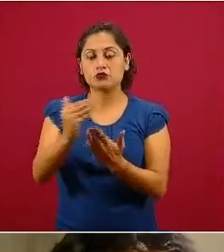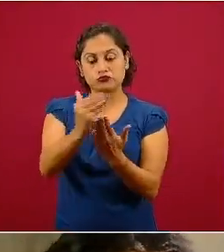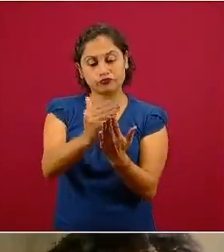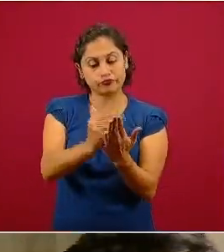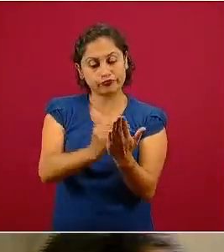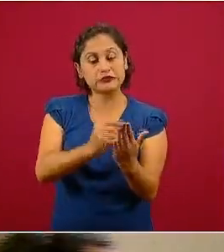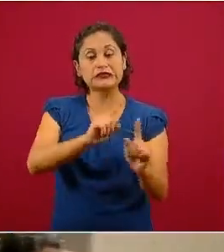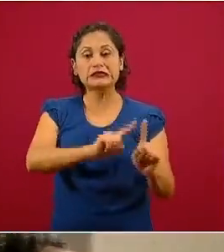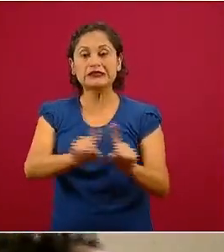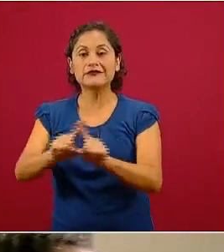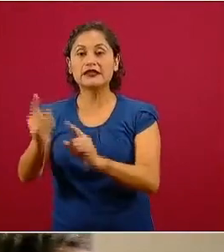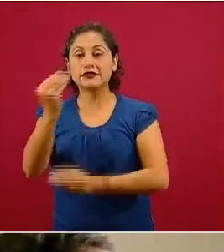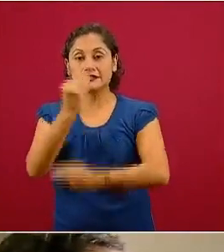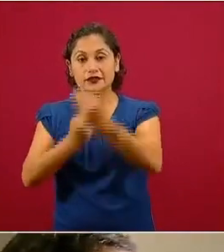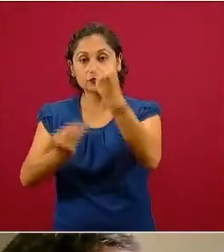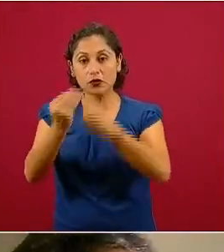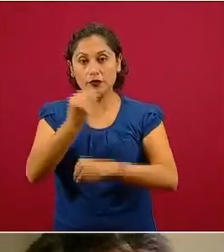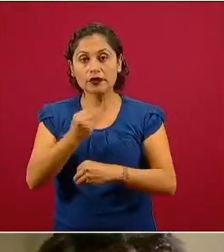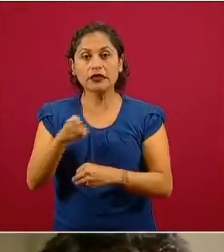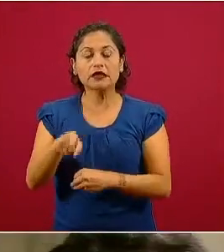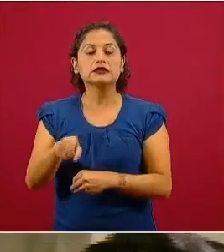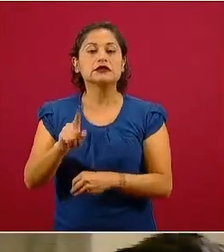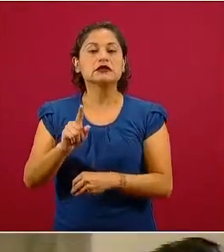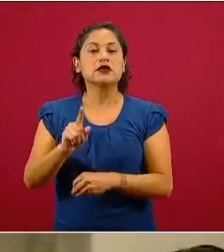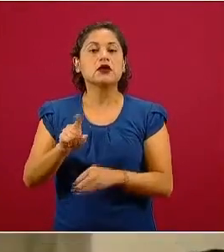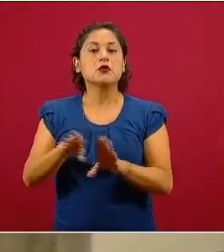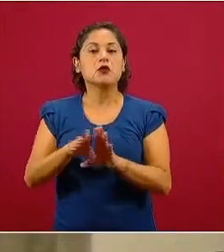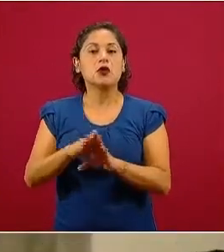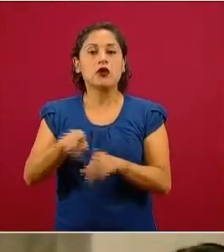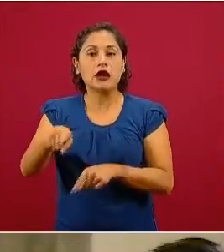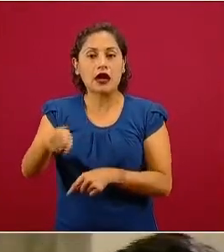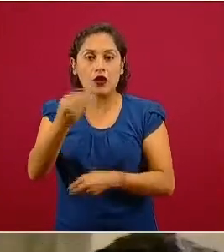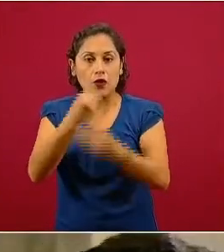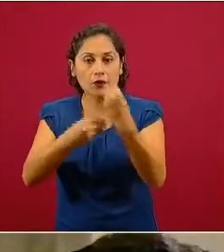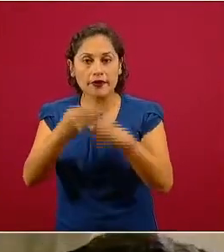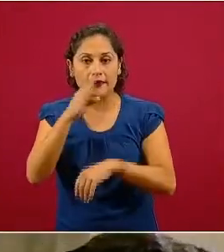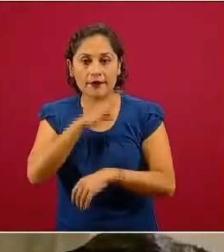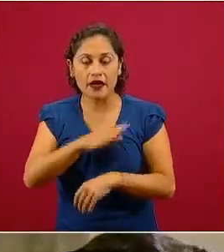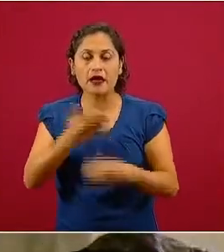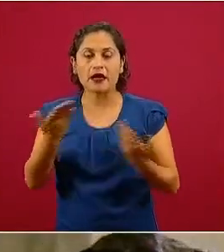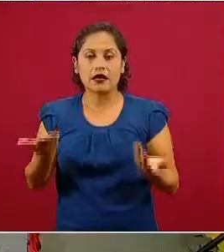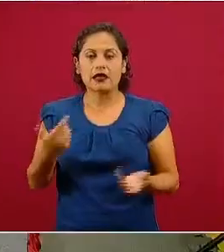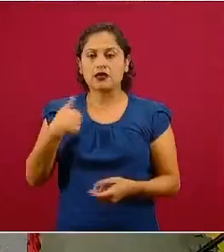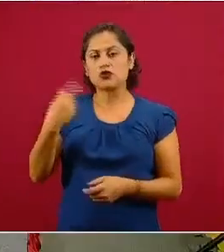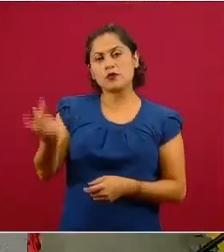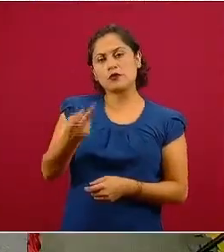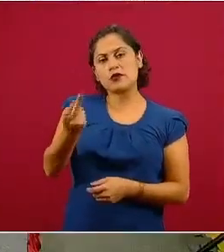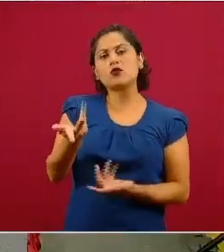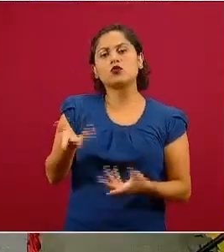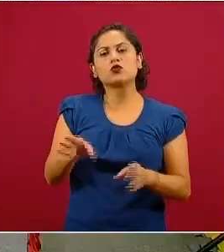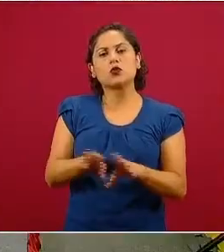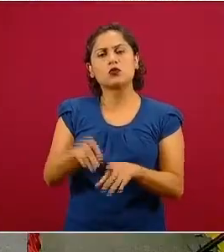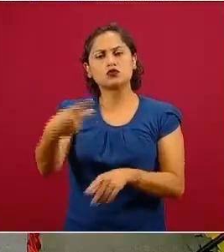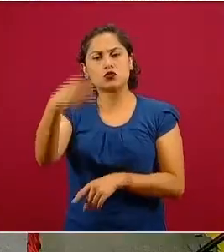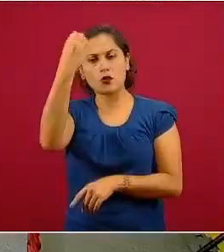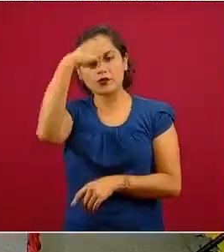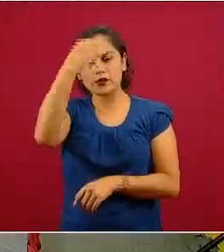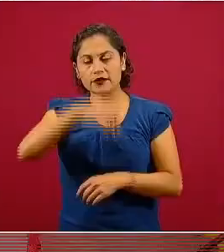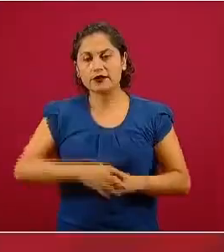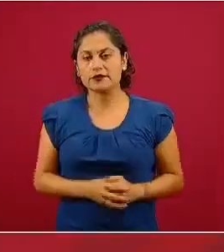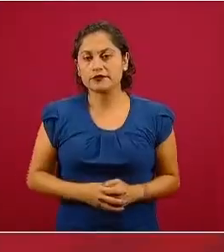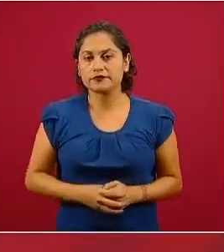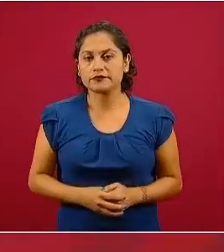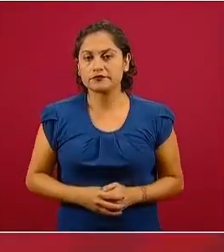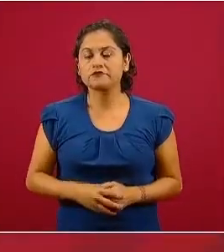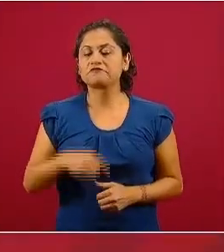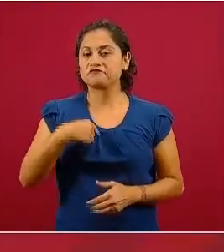considerados que no sanos, en pocas palabras, digo, para ser breve. La pregunta es, ¿qué le parece? Me parece excelente. Qué bueno que